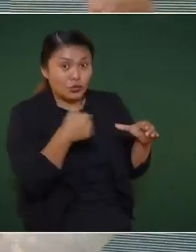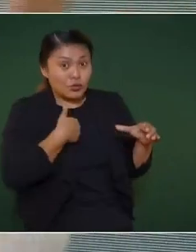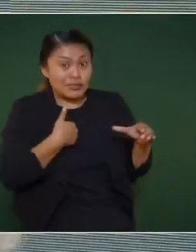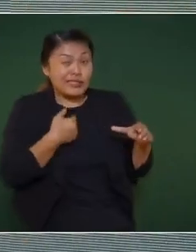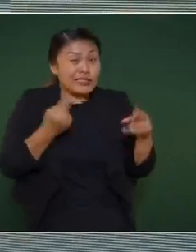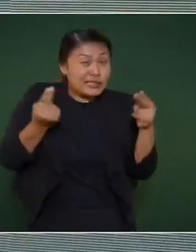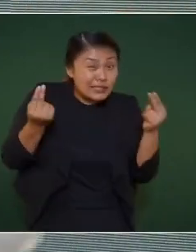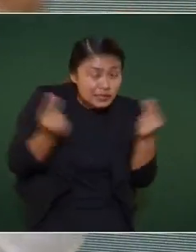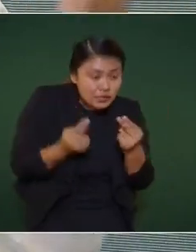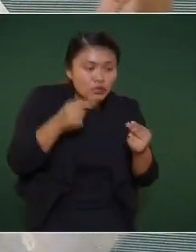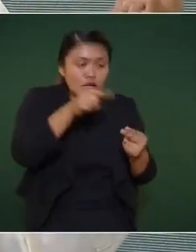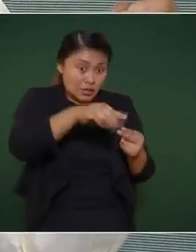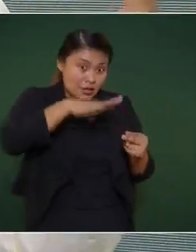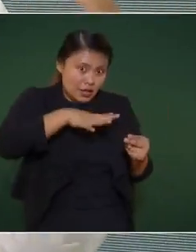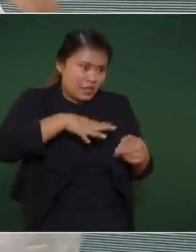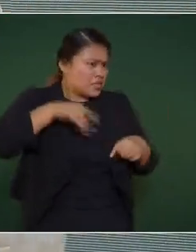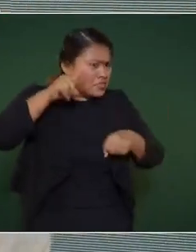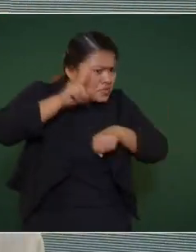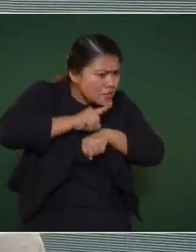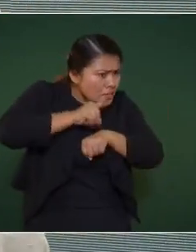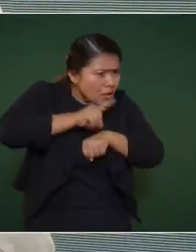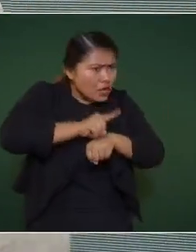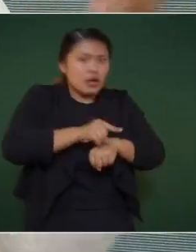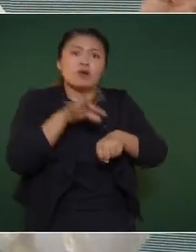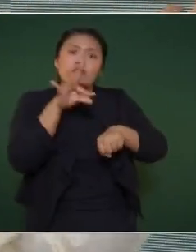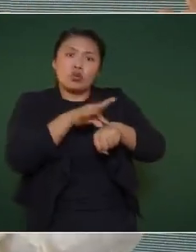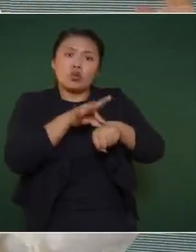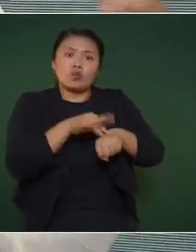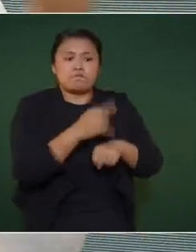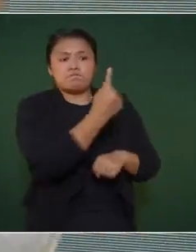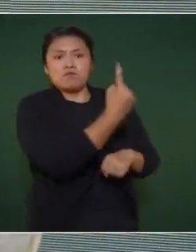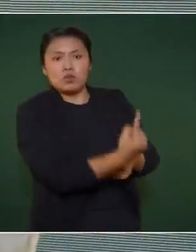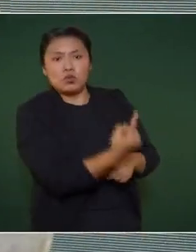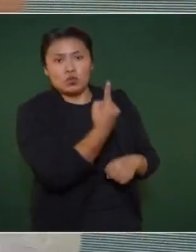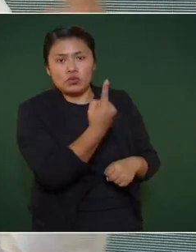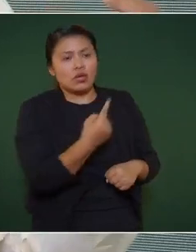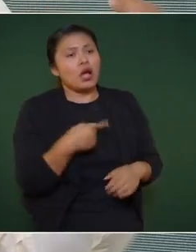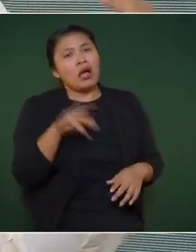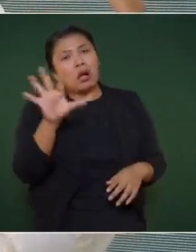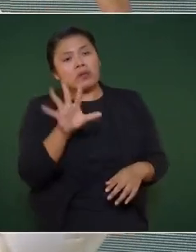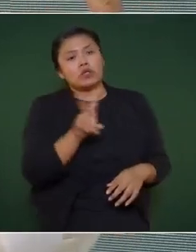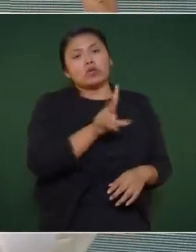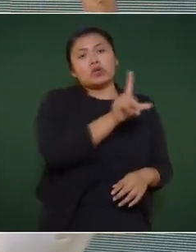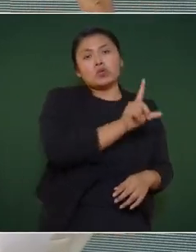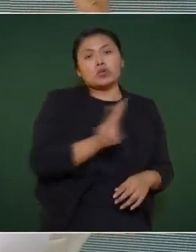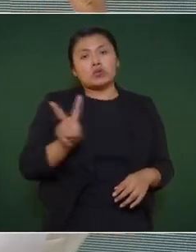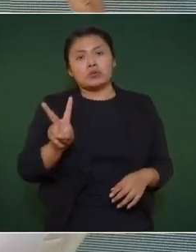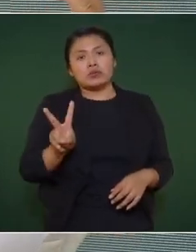médico todos los días, que no sea nada más de lunes a viernes,